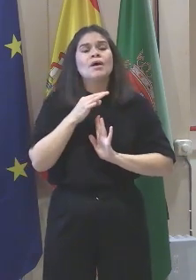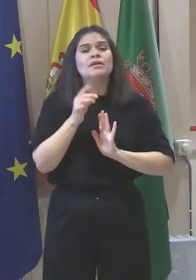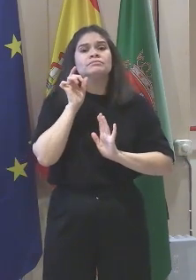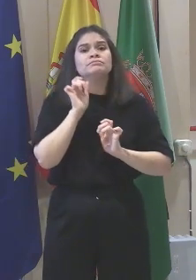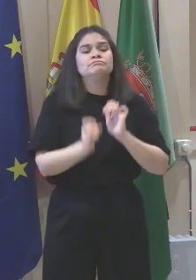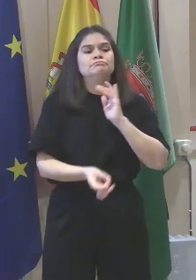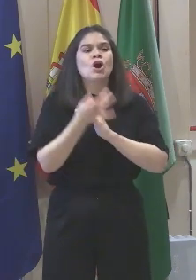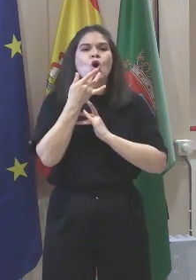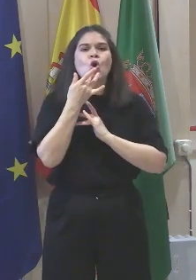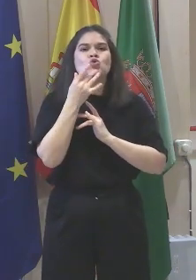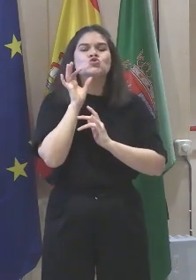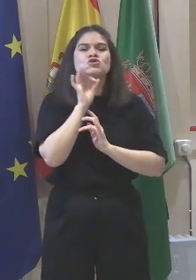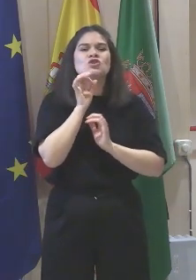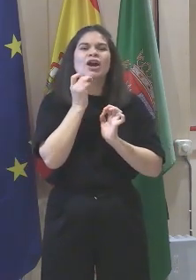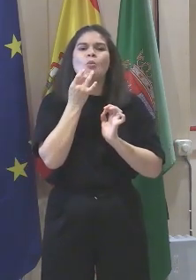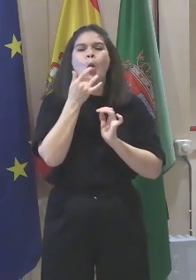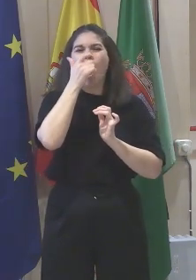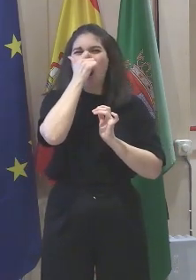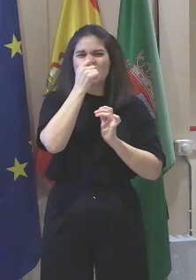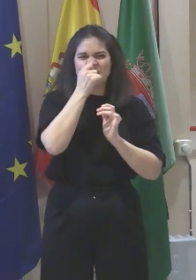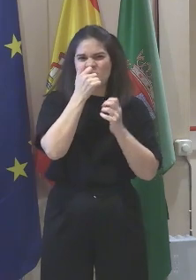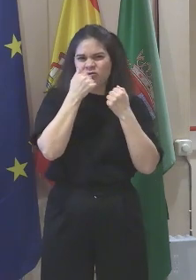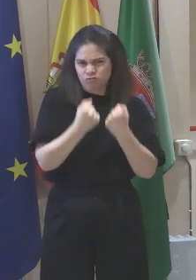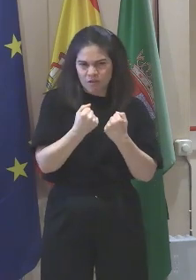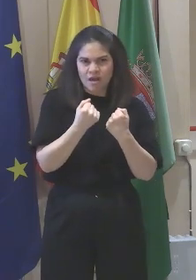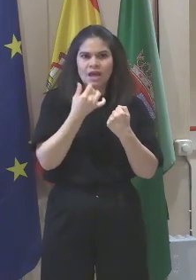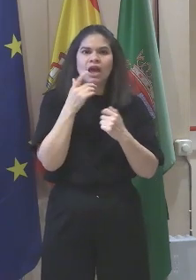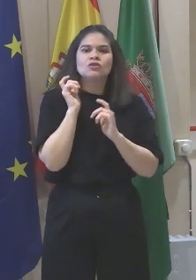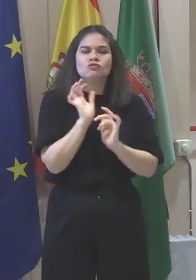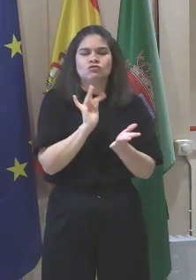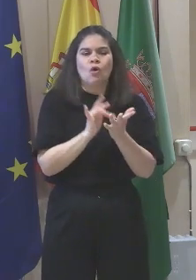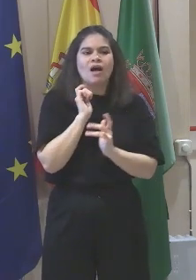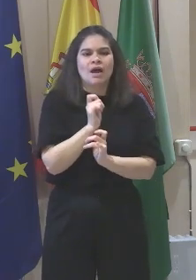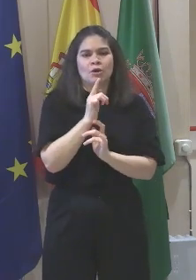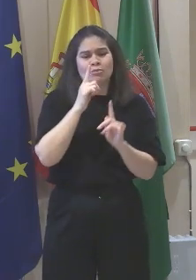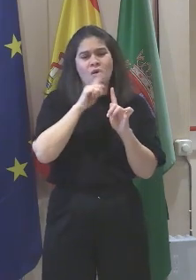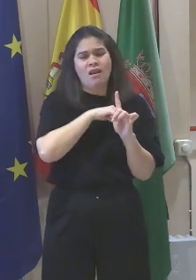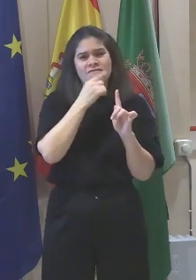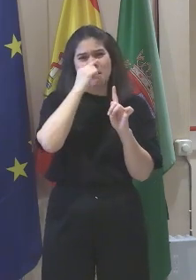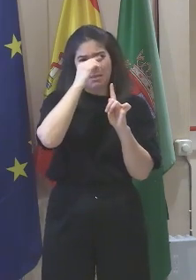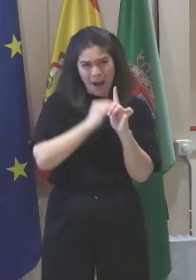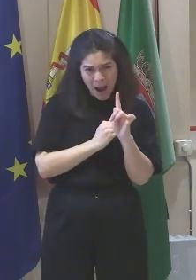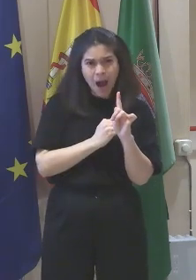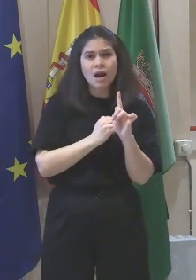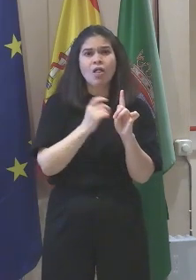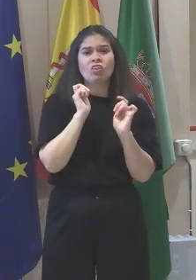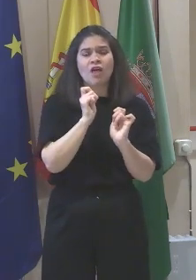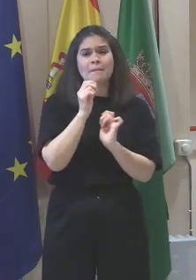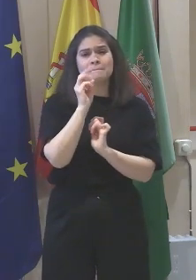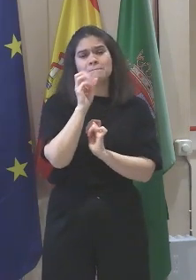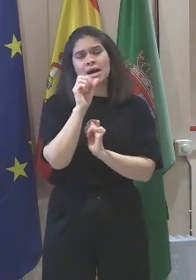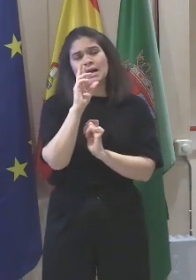como un gripazo que hay que dar paracetamol y que hay que bajar la fiebre, y que sí que desde luego es